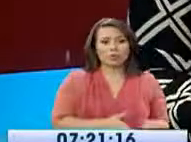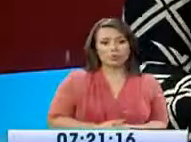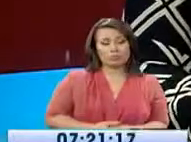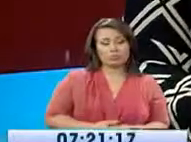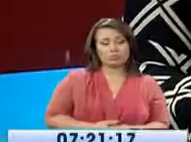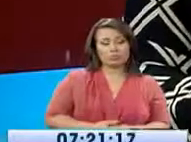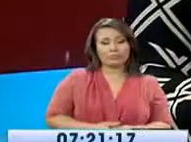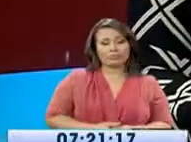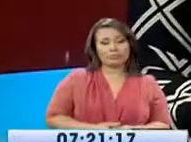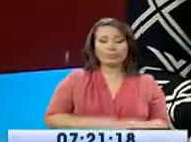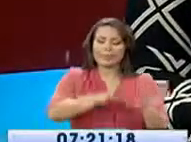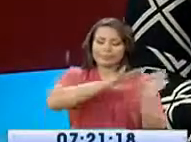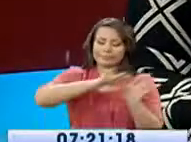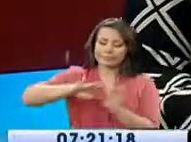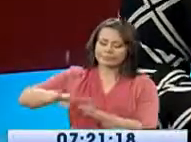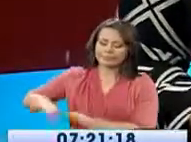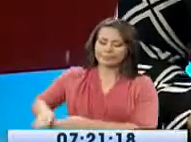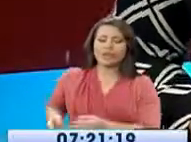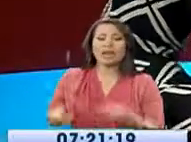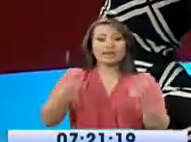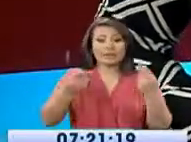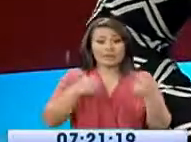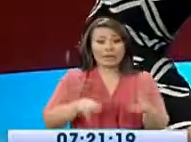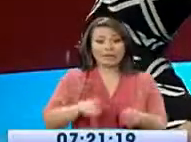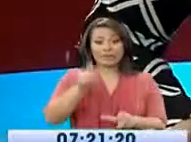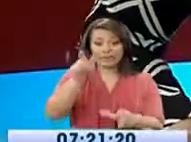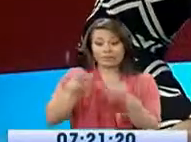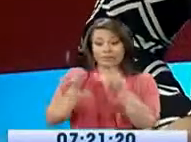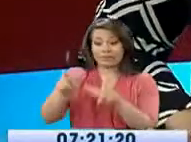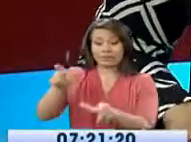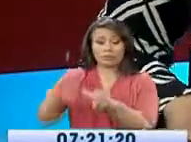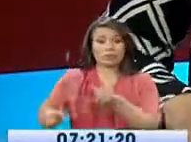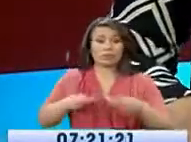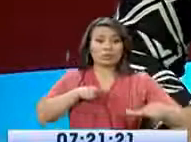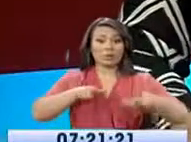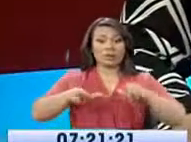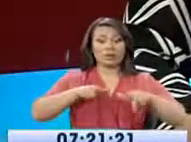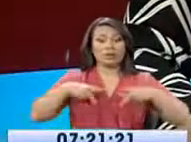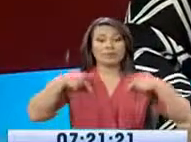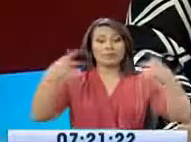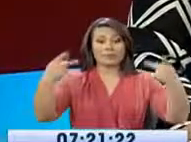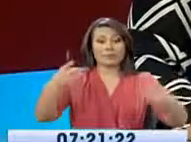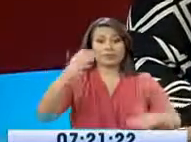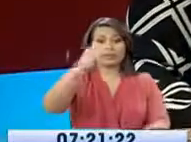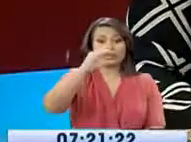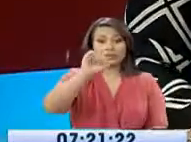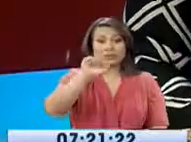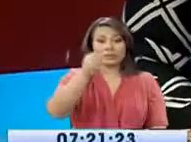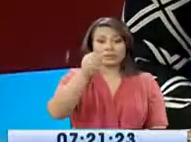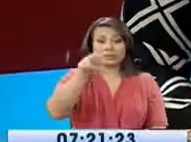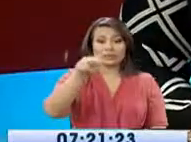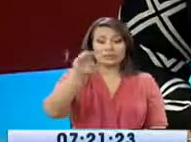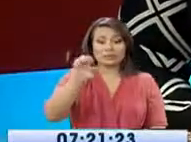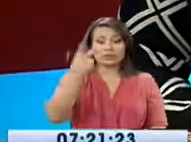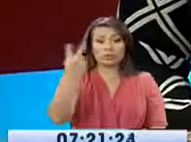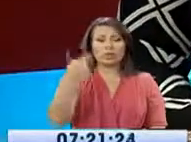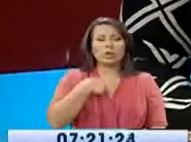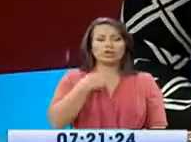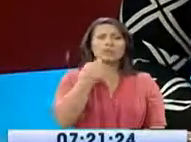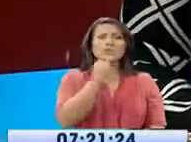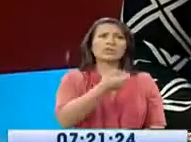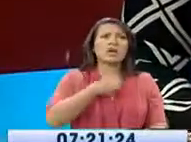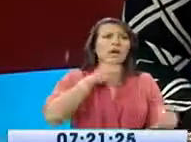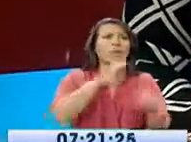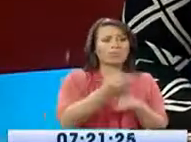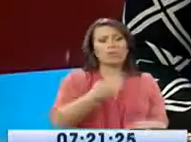Vamos ahora a cambiar de tema. Habitantes del sector de Cisne 2 en el suburbio de Guayaquil denuncian que se sienten inseguros a diario.